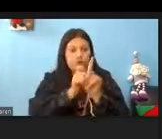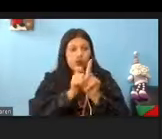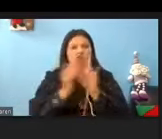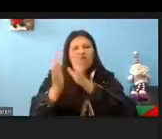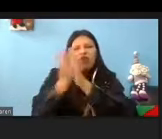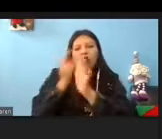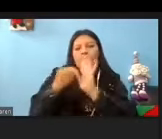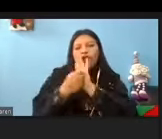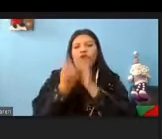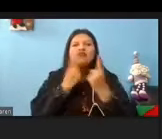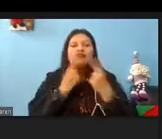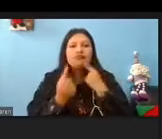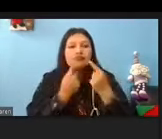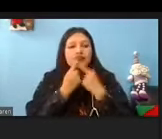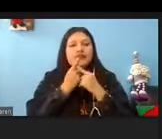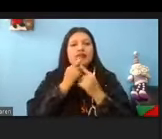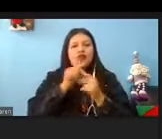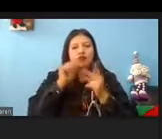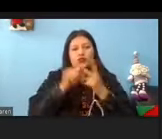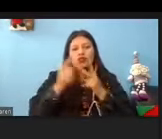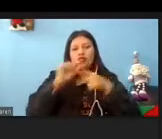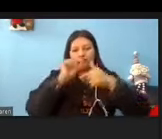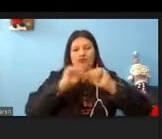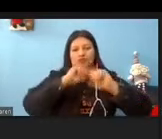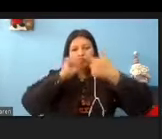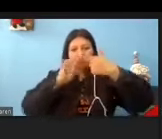que se discutió en el eje 2. Adelante, Gabriel.